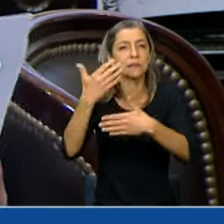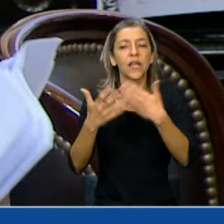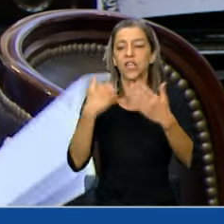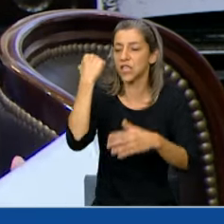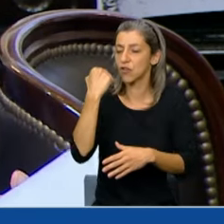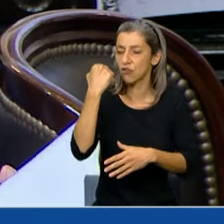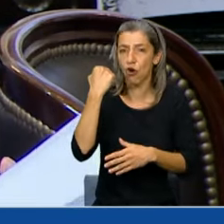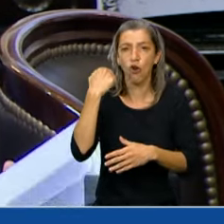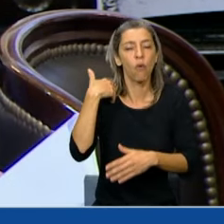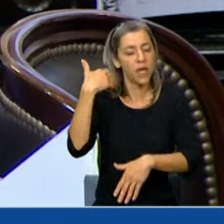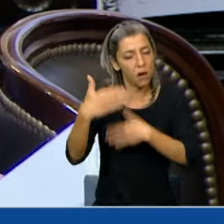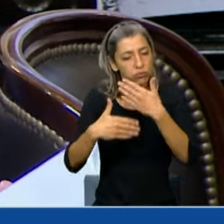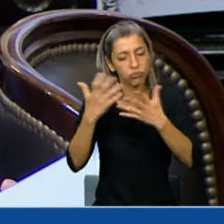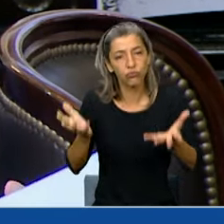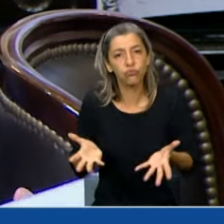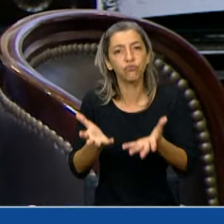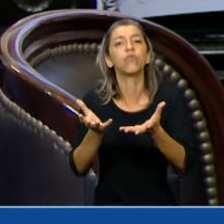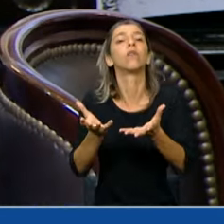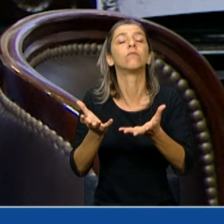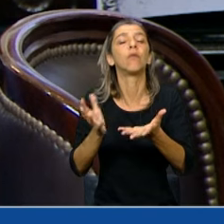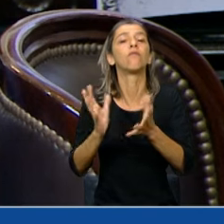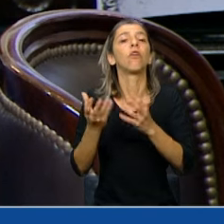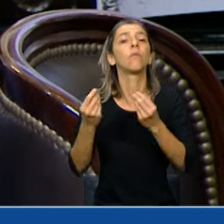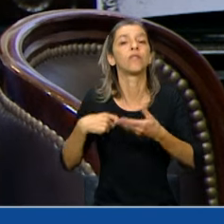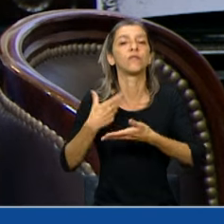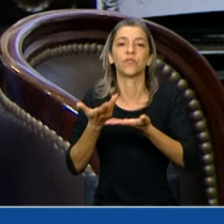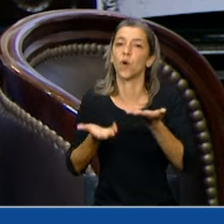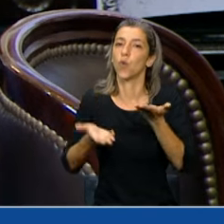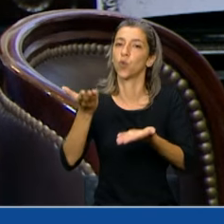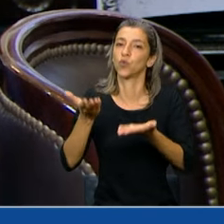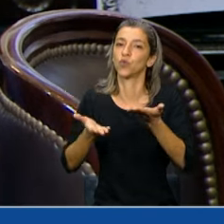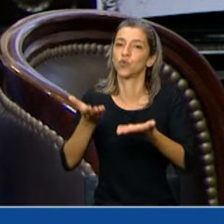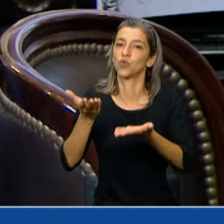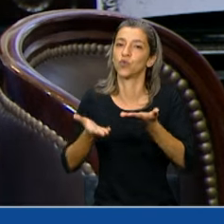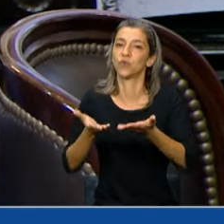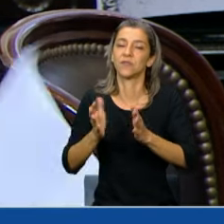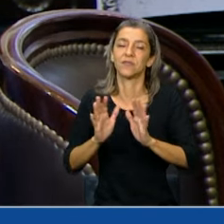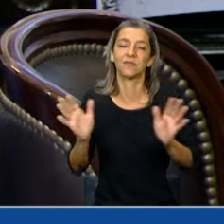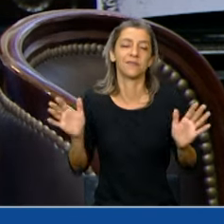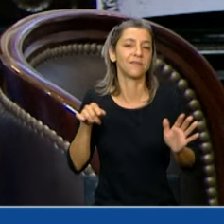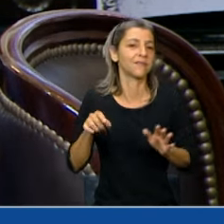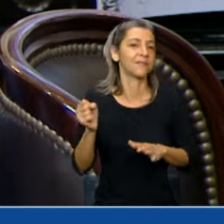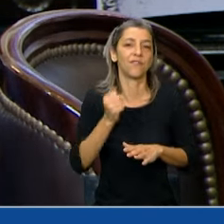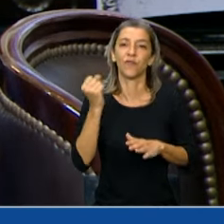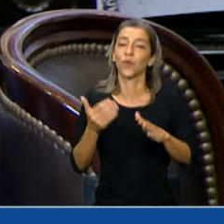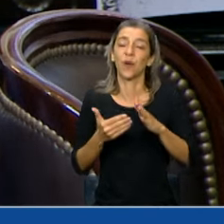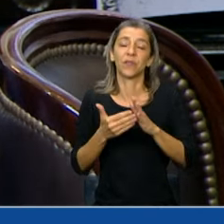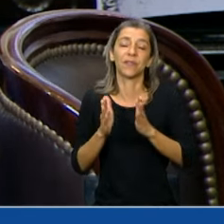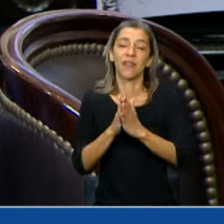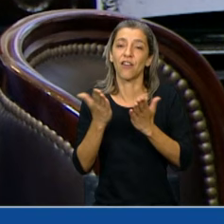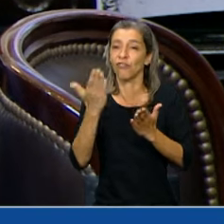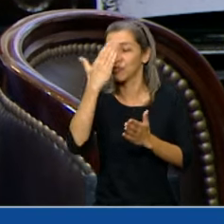con justicia social Aunque alguno no les guste la justicia social Esto está en la